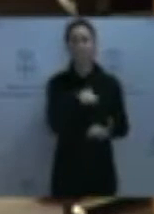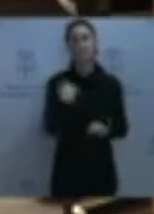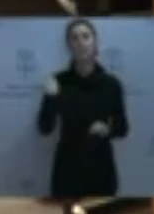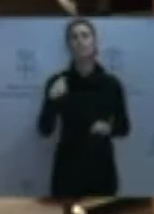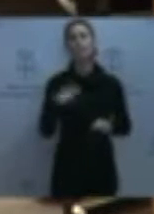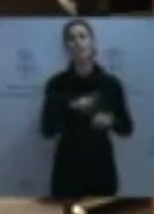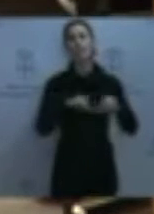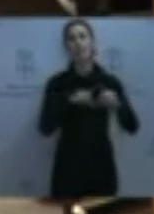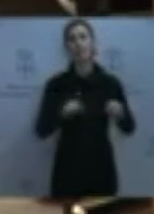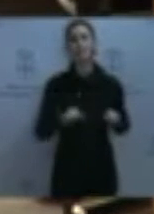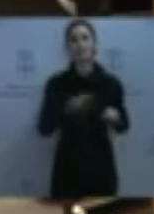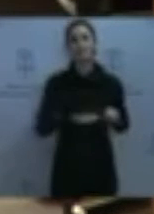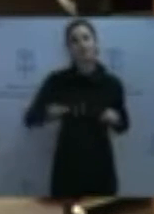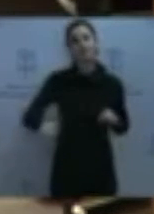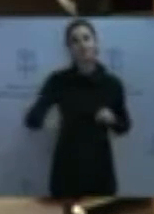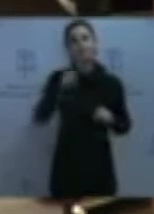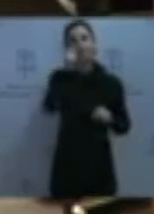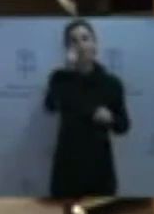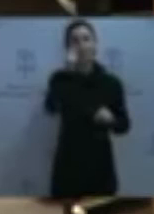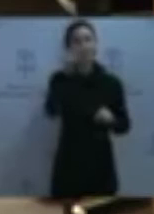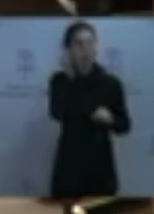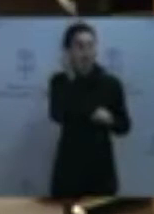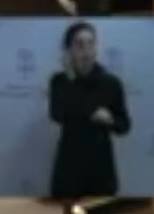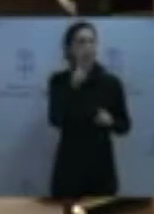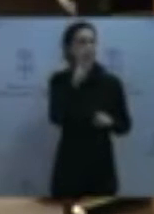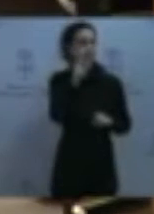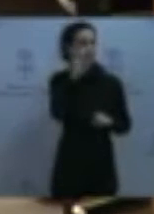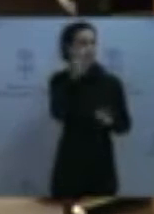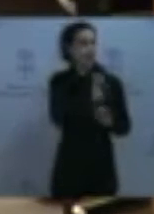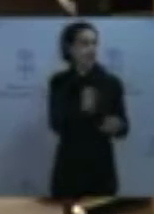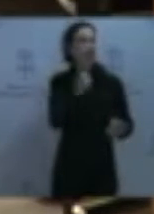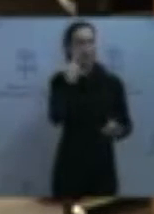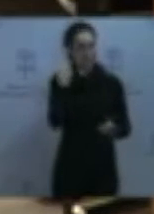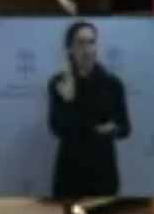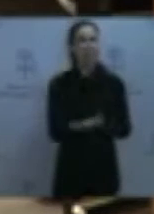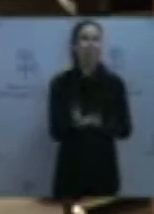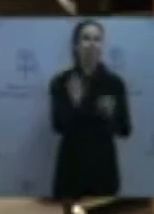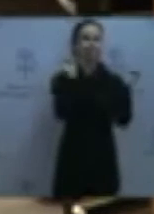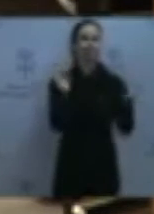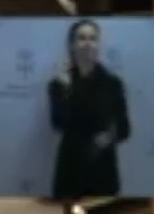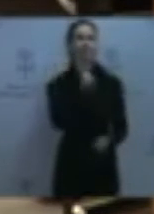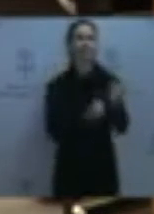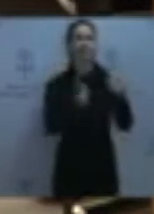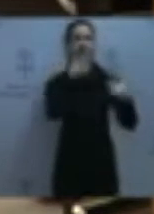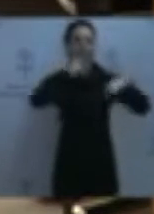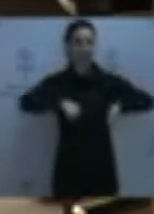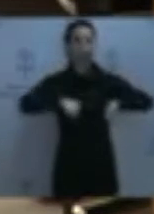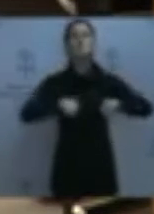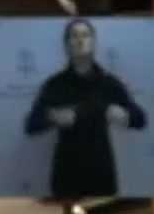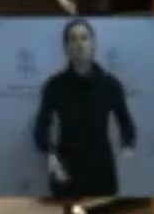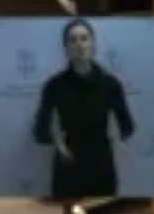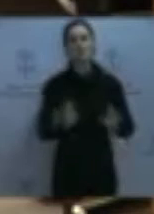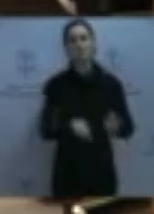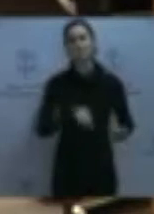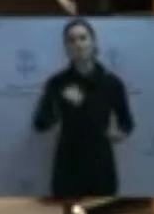De estos niños y niñas no se tendrían que estar preocupando, porque eso es lo que revela el modelo económico que se está impulsando en nuestra tierra y en el conjunto